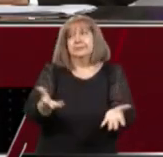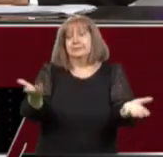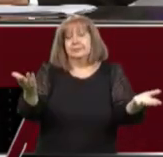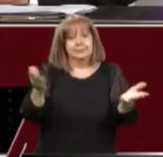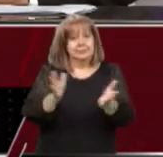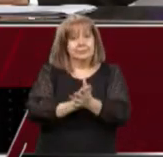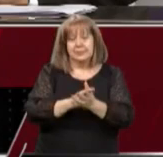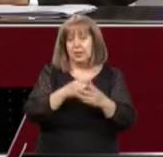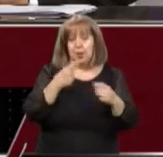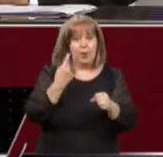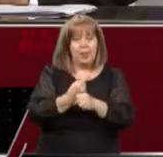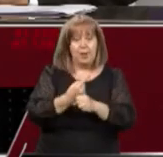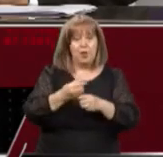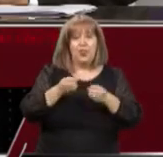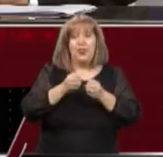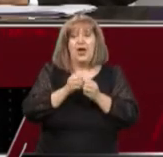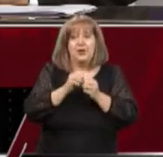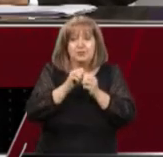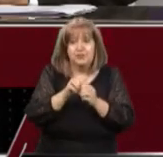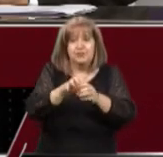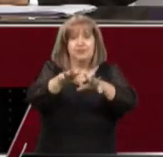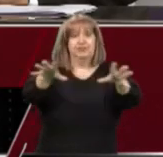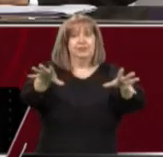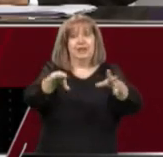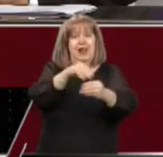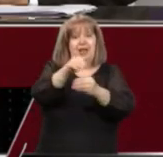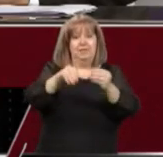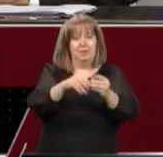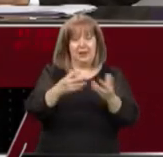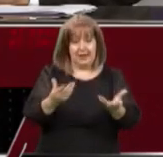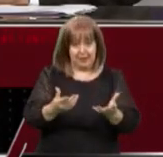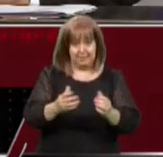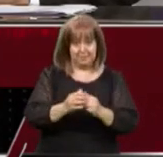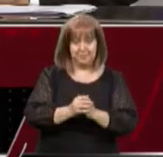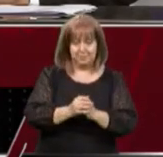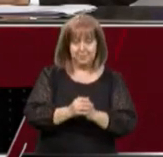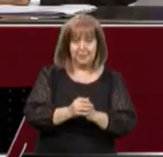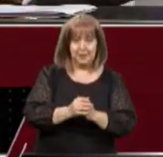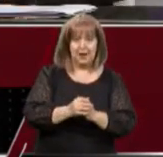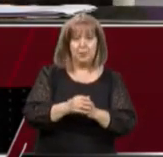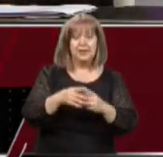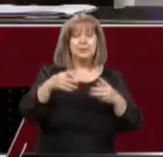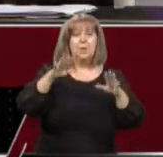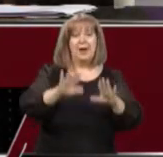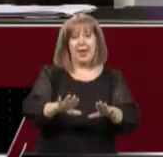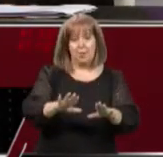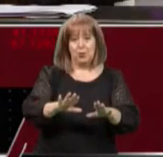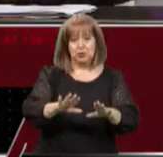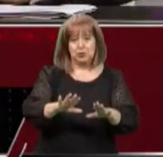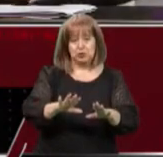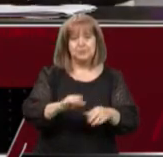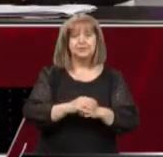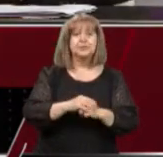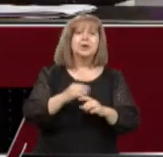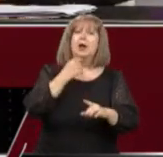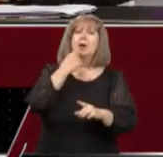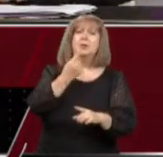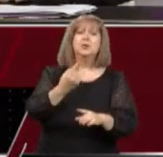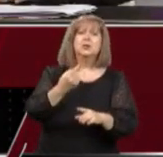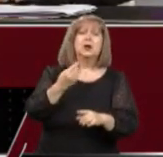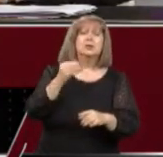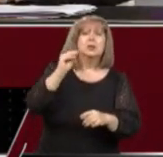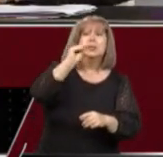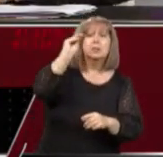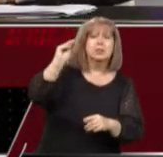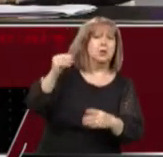su funcionamiento y obviamente reciente en el servicio bien Cuáles son hoy las zonas más resentidas podríamos decir por el servicio o el abastecimiento del